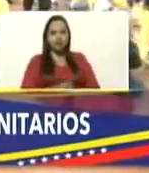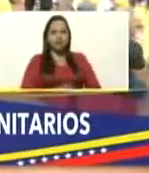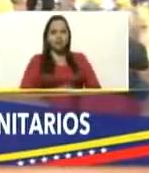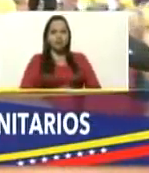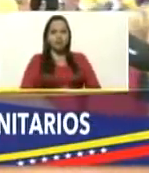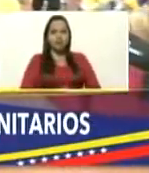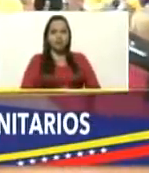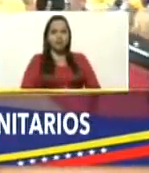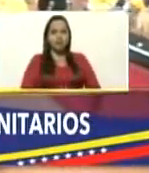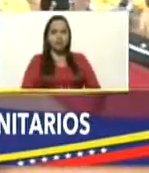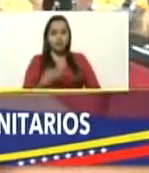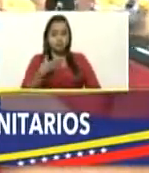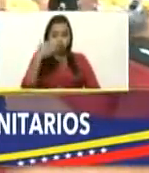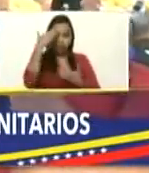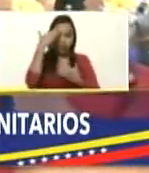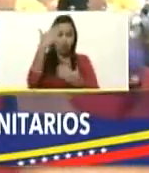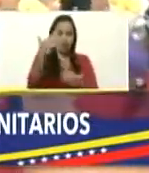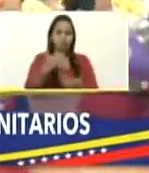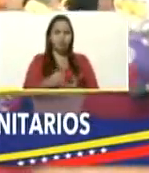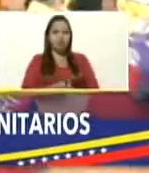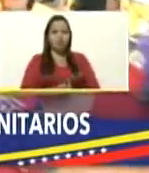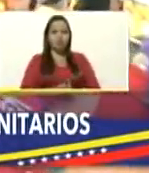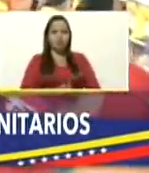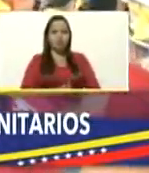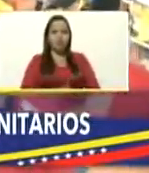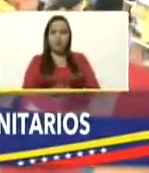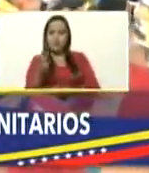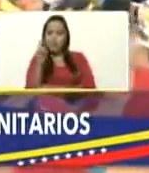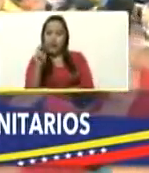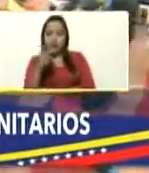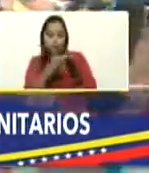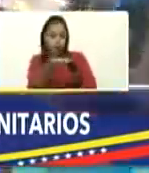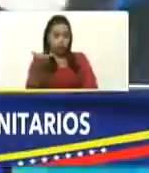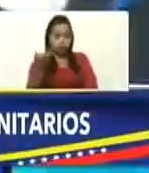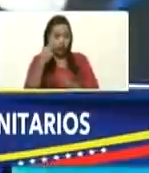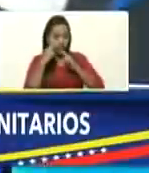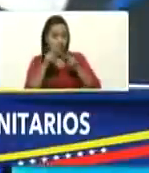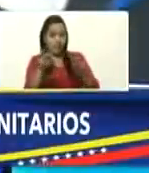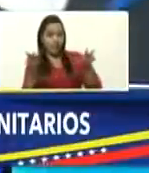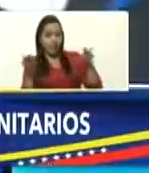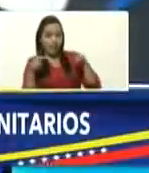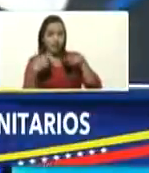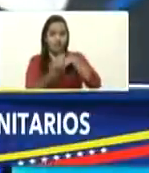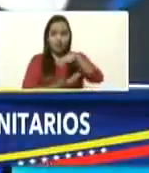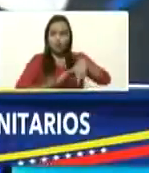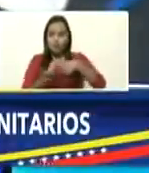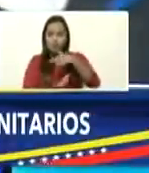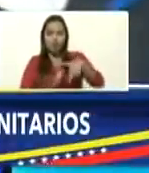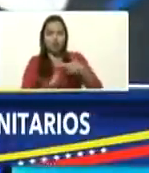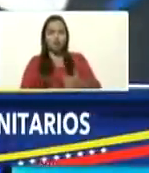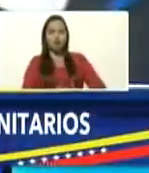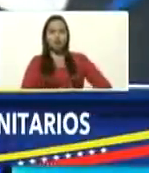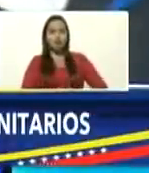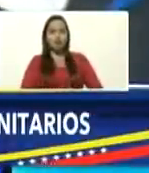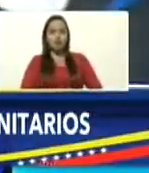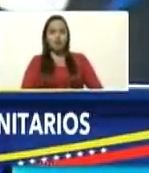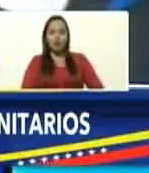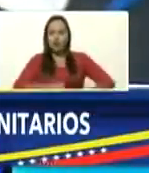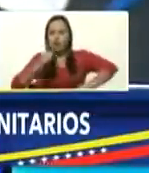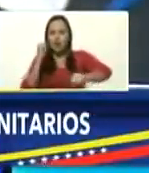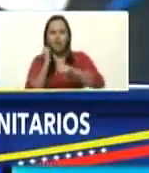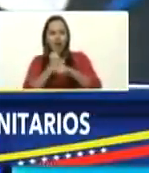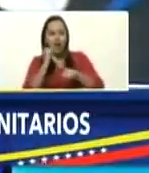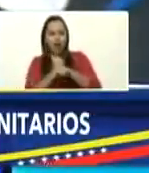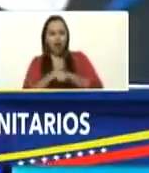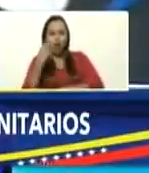Bueno, mi saludo, pues. Viernes, para que ustedes vean los revolucionarios, los trabajadores